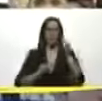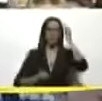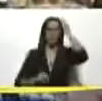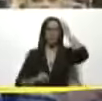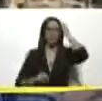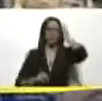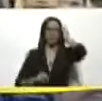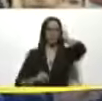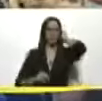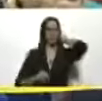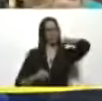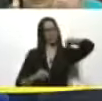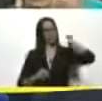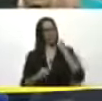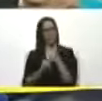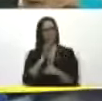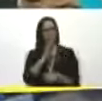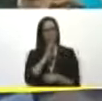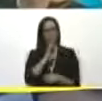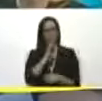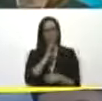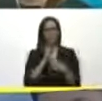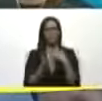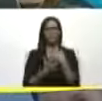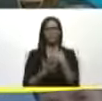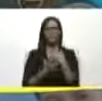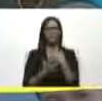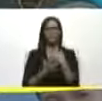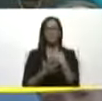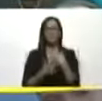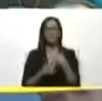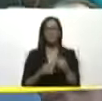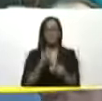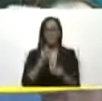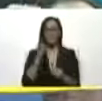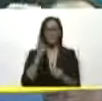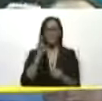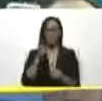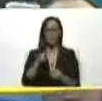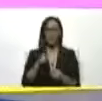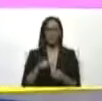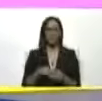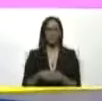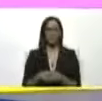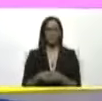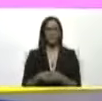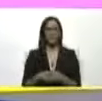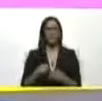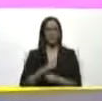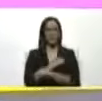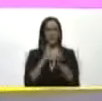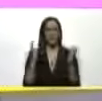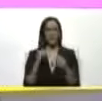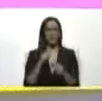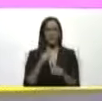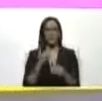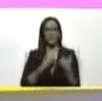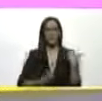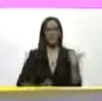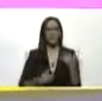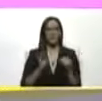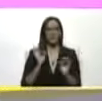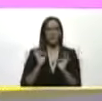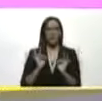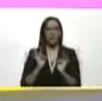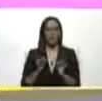informática y telemática qué dices tú Génesis claro presidente Dime algo y justamente